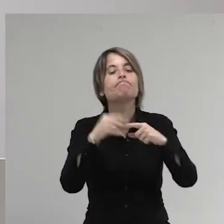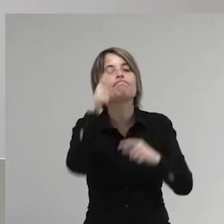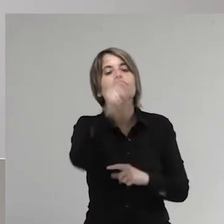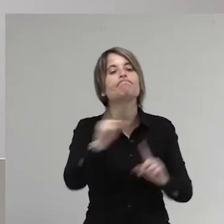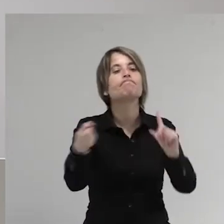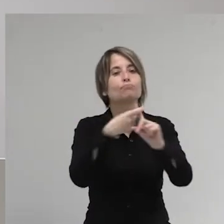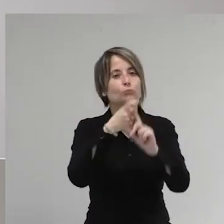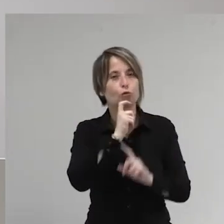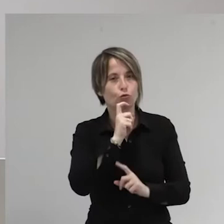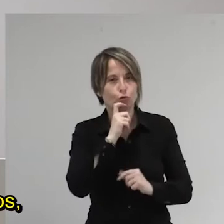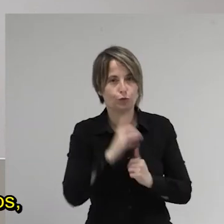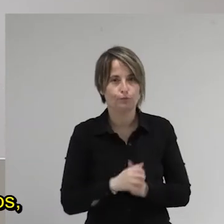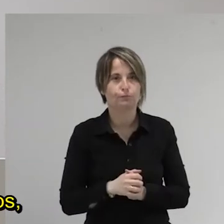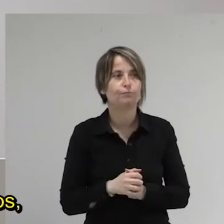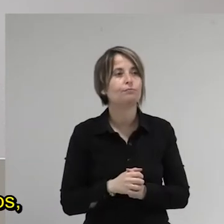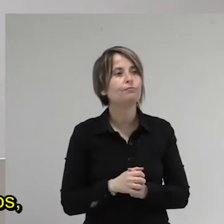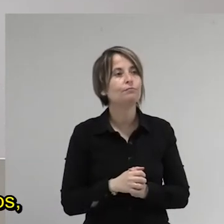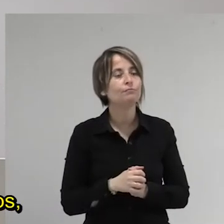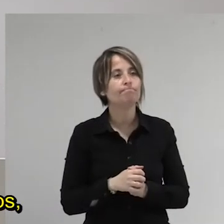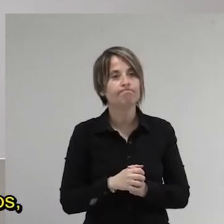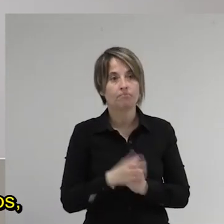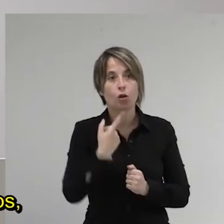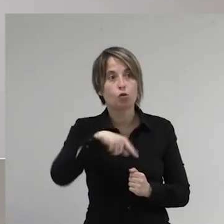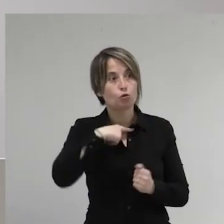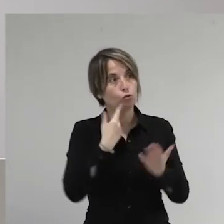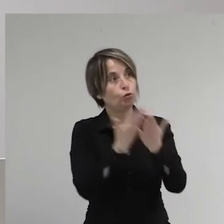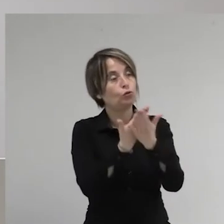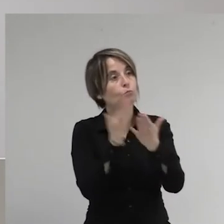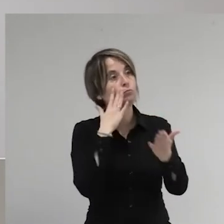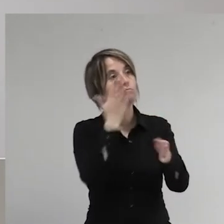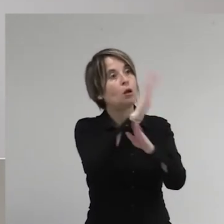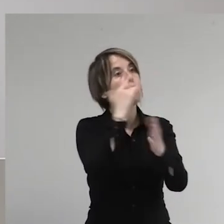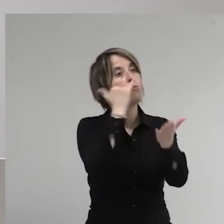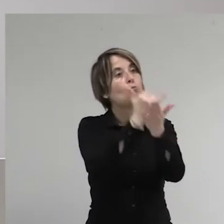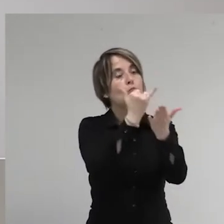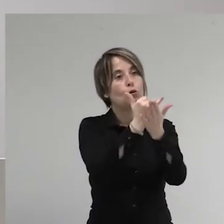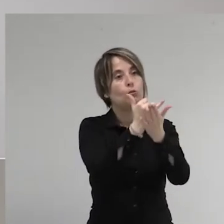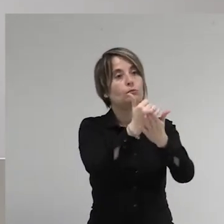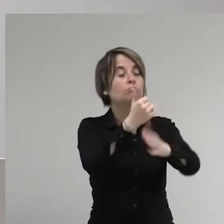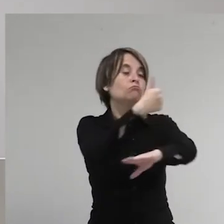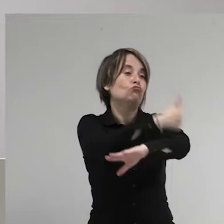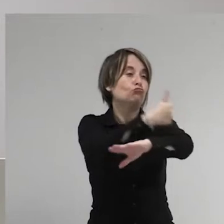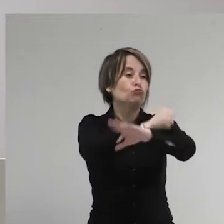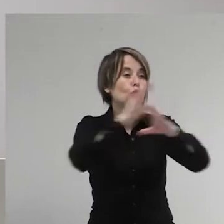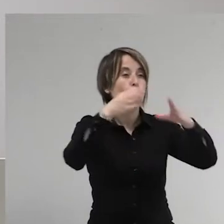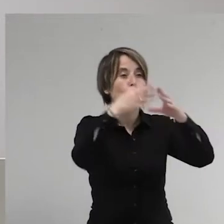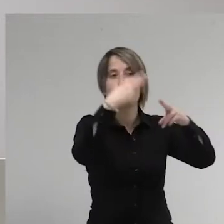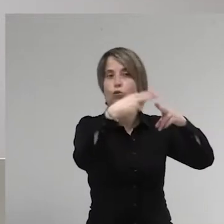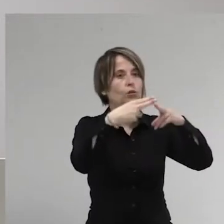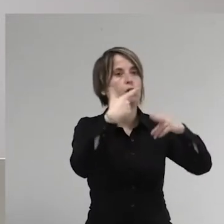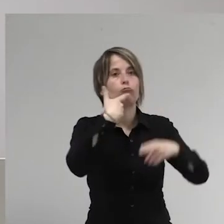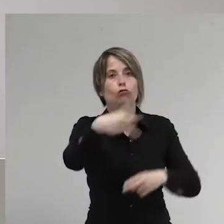identificación. A pesar de las pruebas que presentamos, los partidos de gobierno negaron la